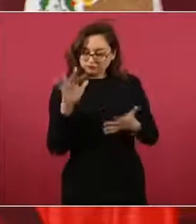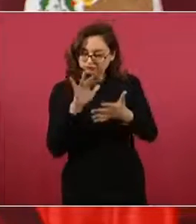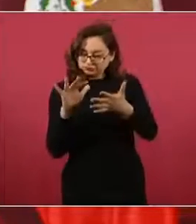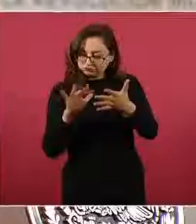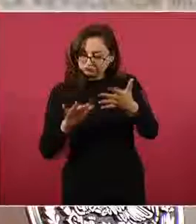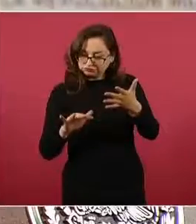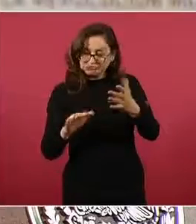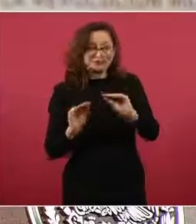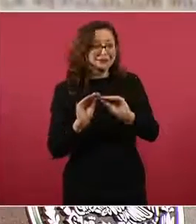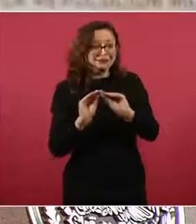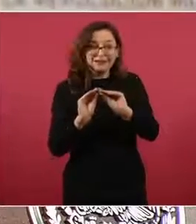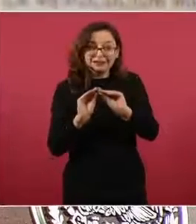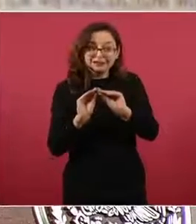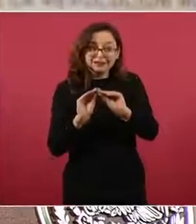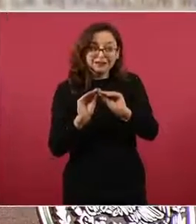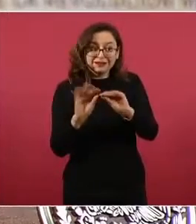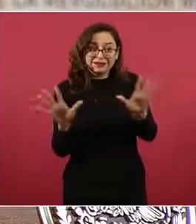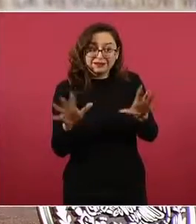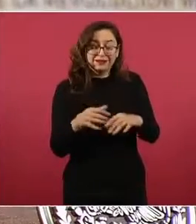está claro.